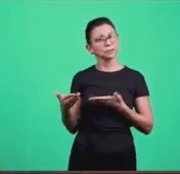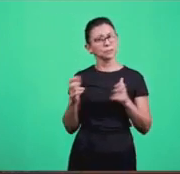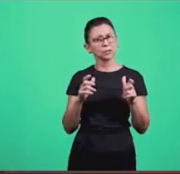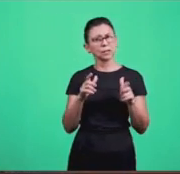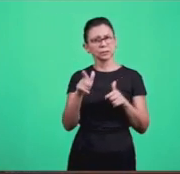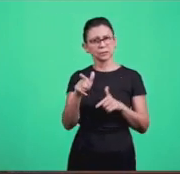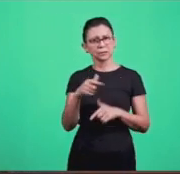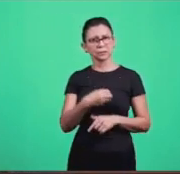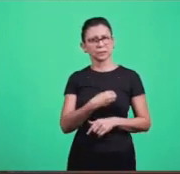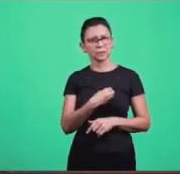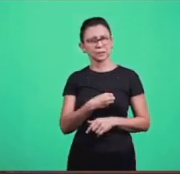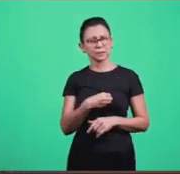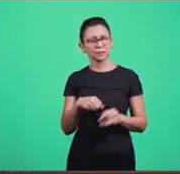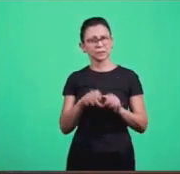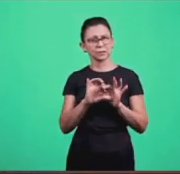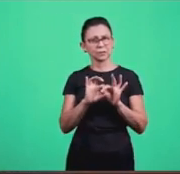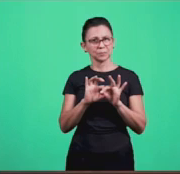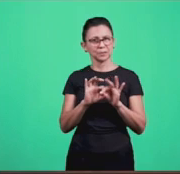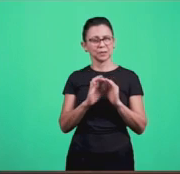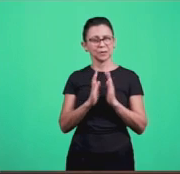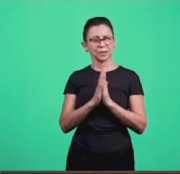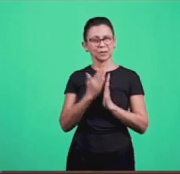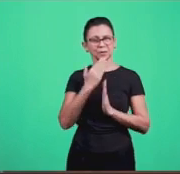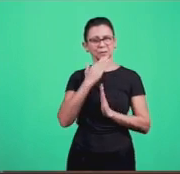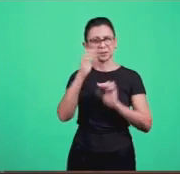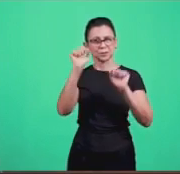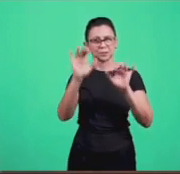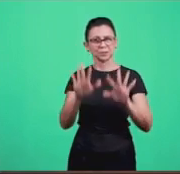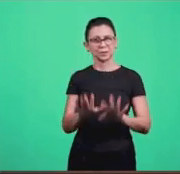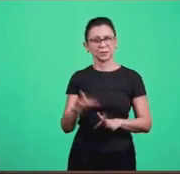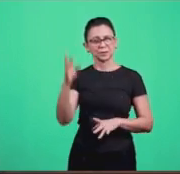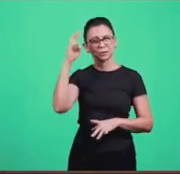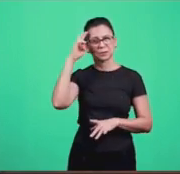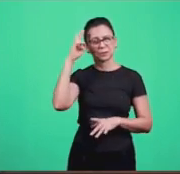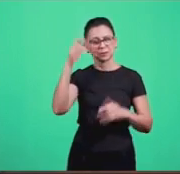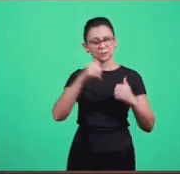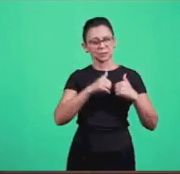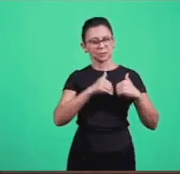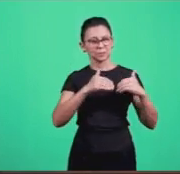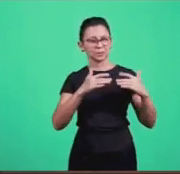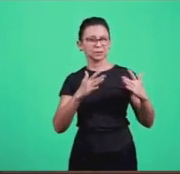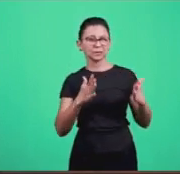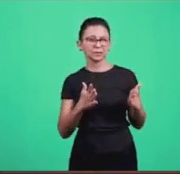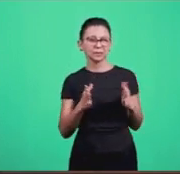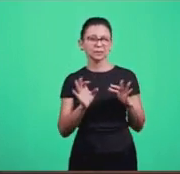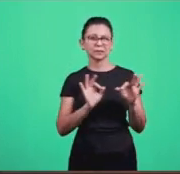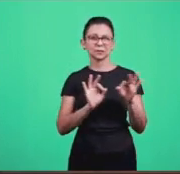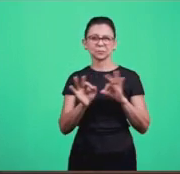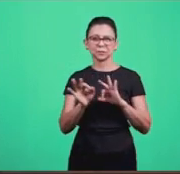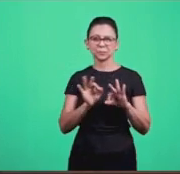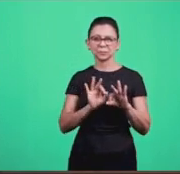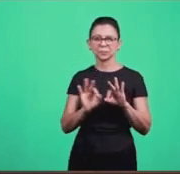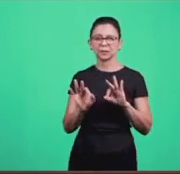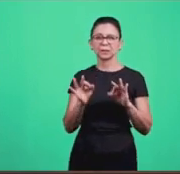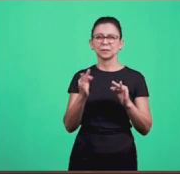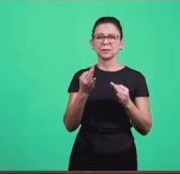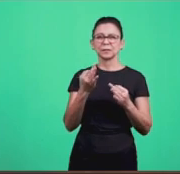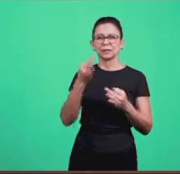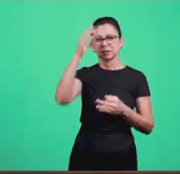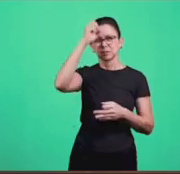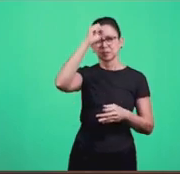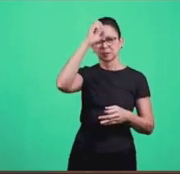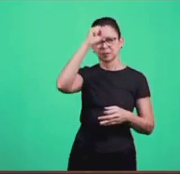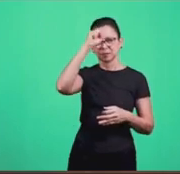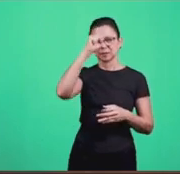Les invito a todos a cerrar sus ojos y orar pidiendo una bendición del Señor. Que el Señor nos